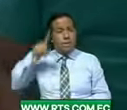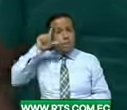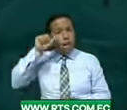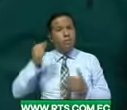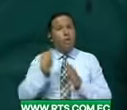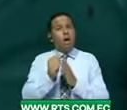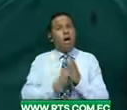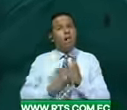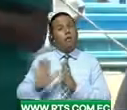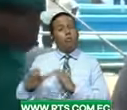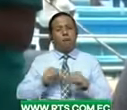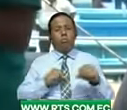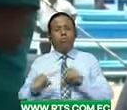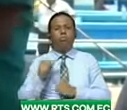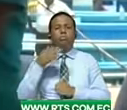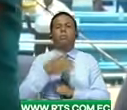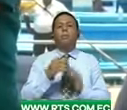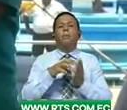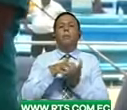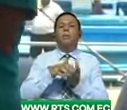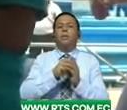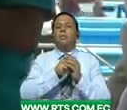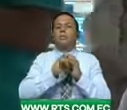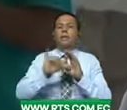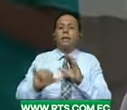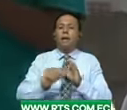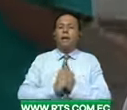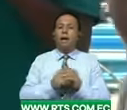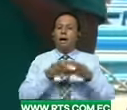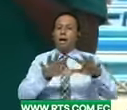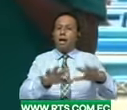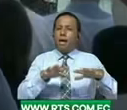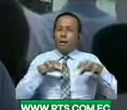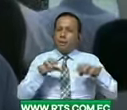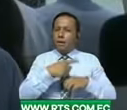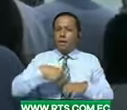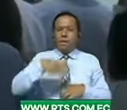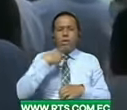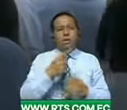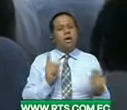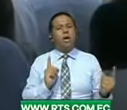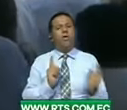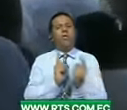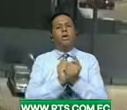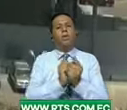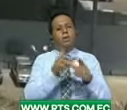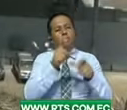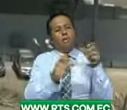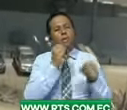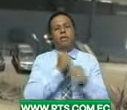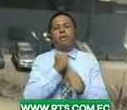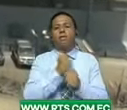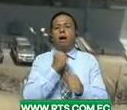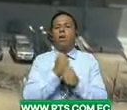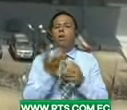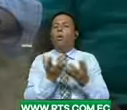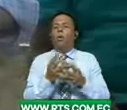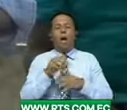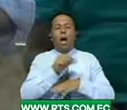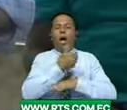provincia de Santa Elena. Estuvo presente en el evento denominado Encontrémonos con el sector pesquero, esta vez desde el puerto de